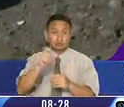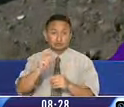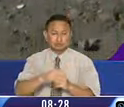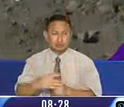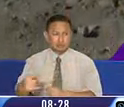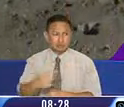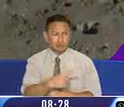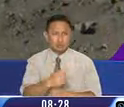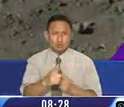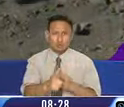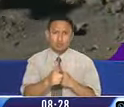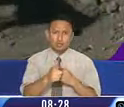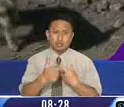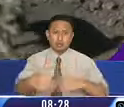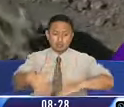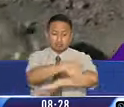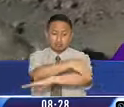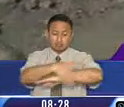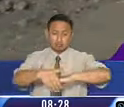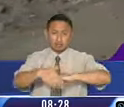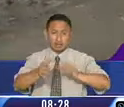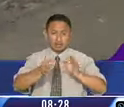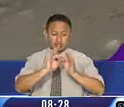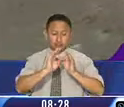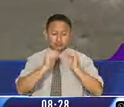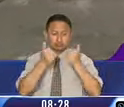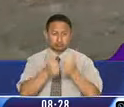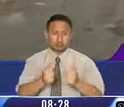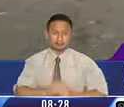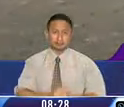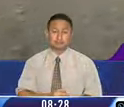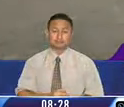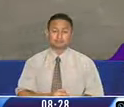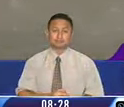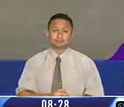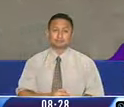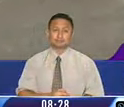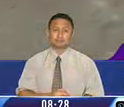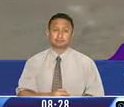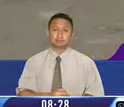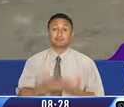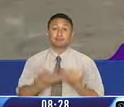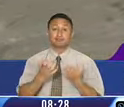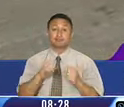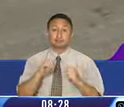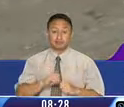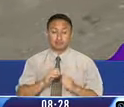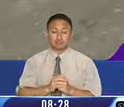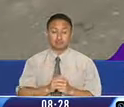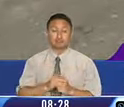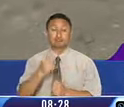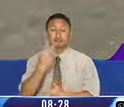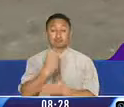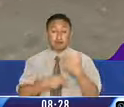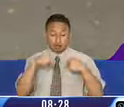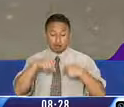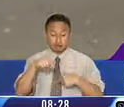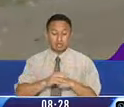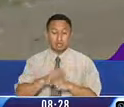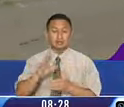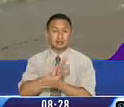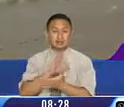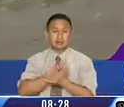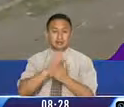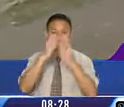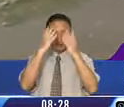las vías en buenos estados, compañeros, ya que queremos recorridos para nuestros hijos, para nuestras